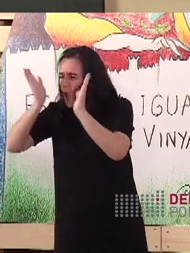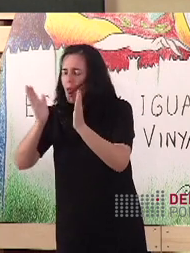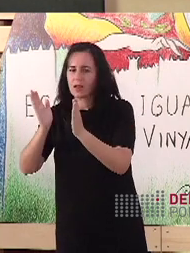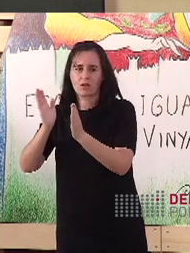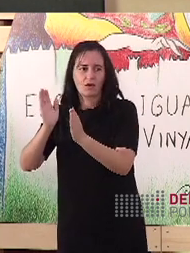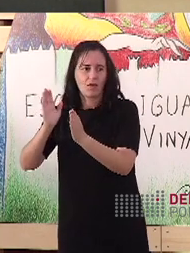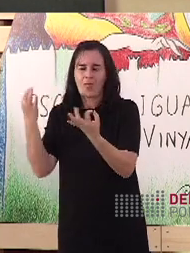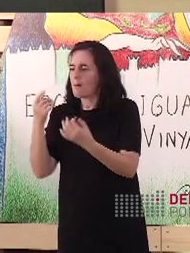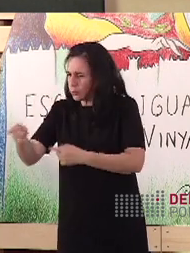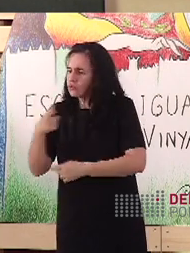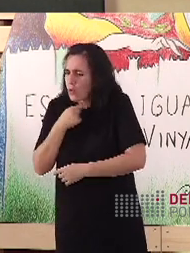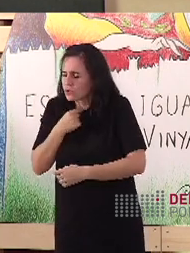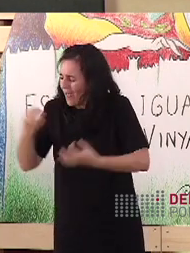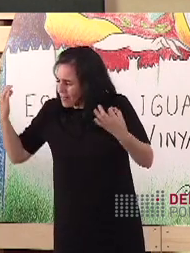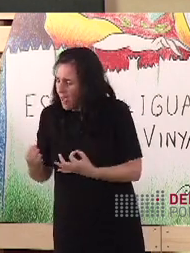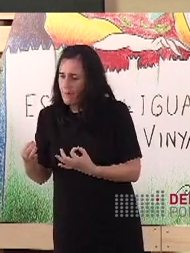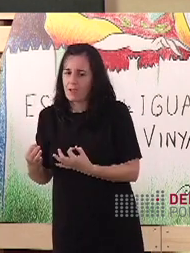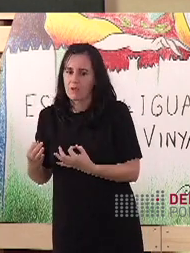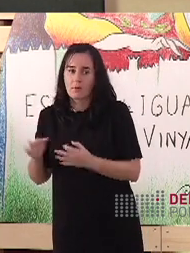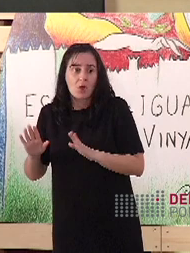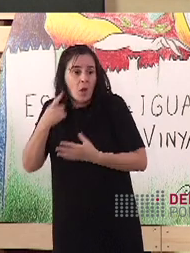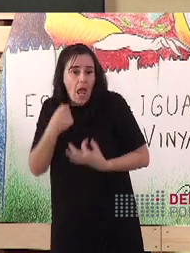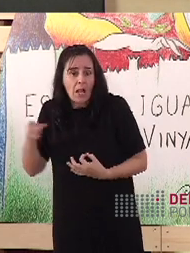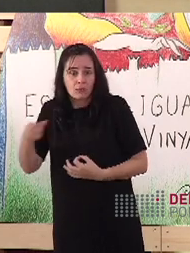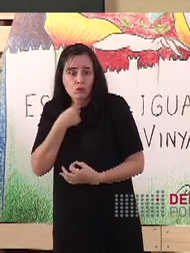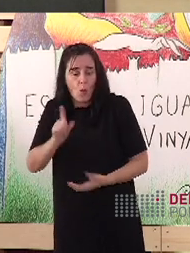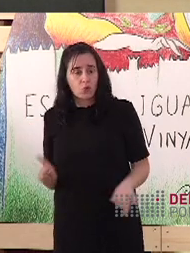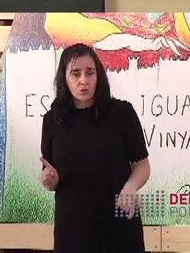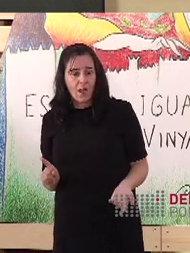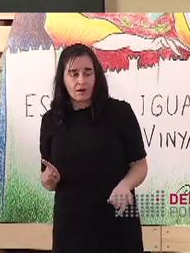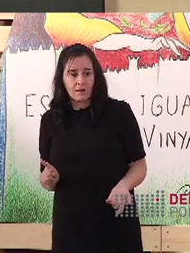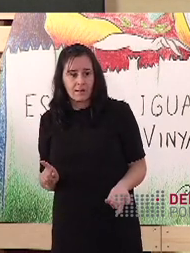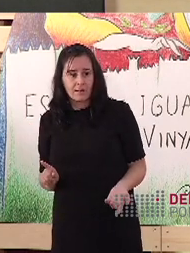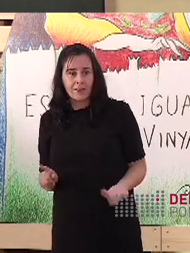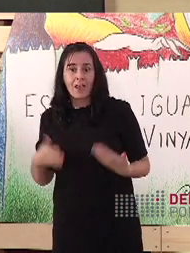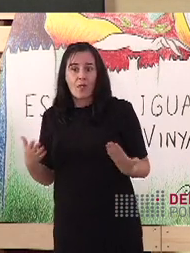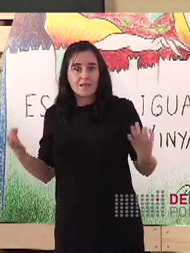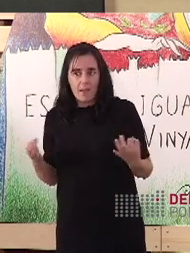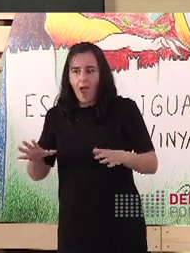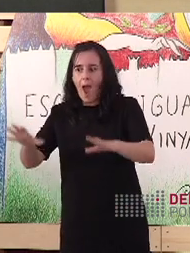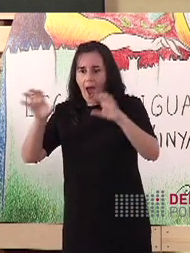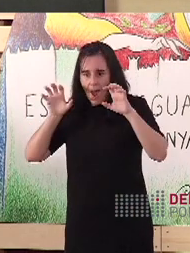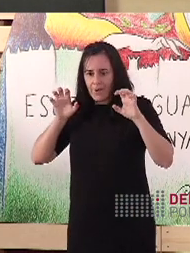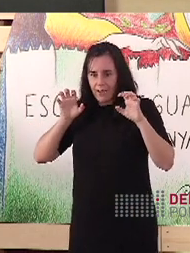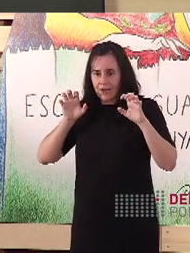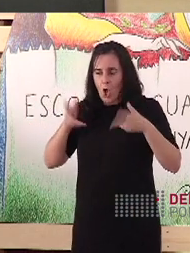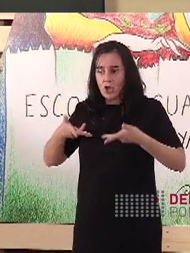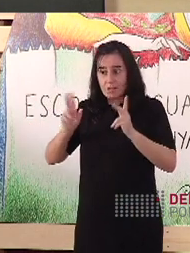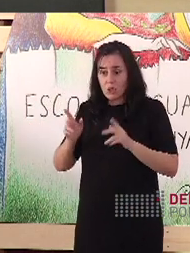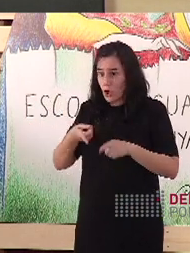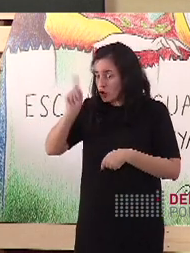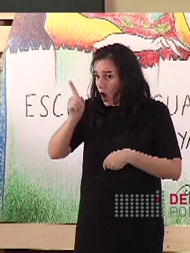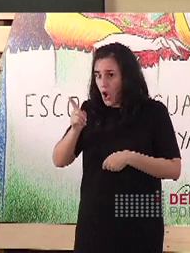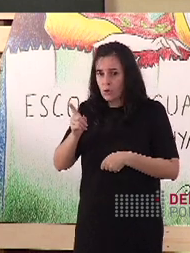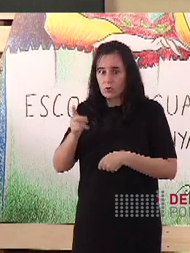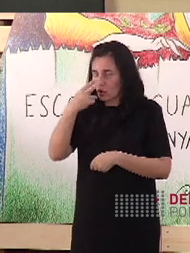un montón de cosas que de hecho no les gustan, pues entonces tienen que aprender que no es válido el consentimiento, que tiene